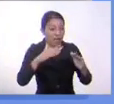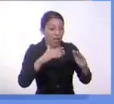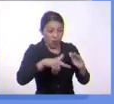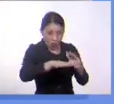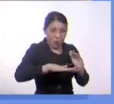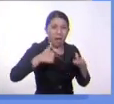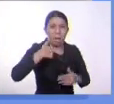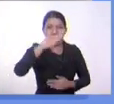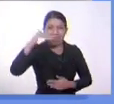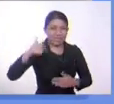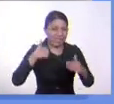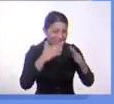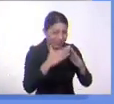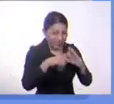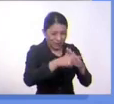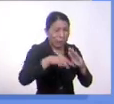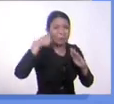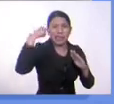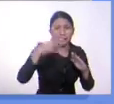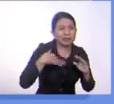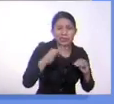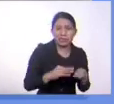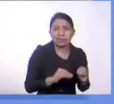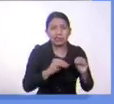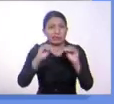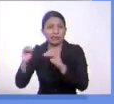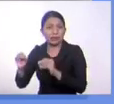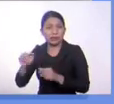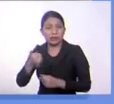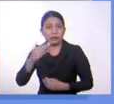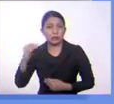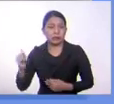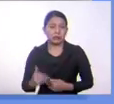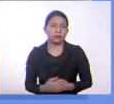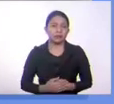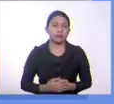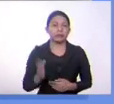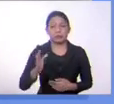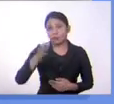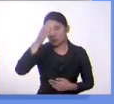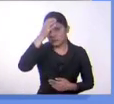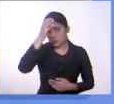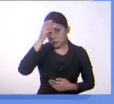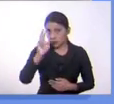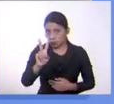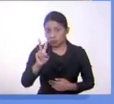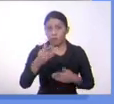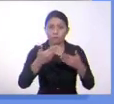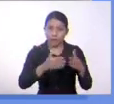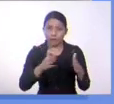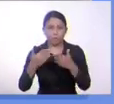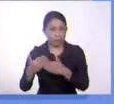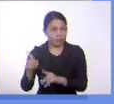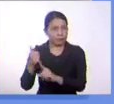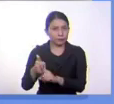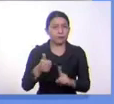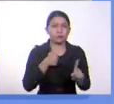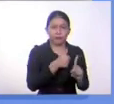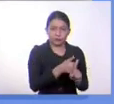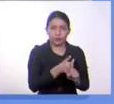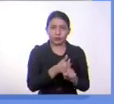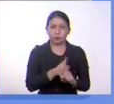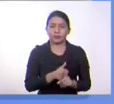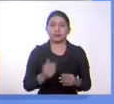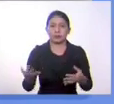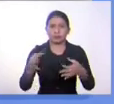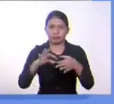origen. Ahora bien, es importante destacar dos términos que poseen diferencias propias, pero que están